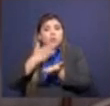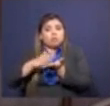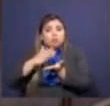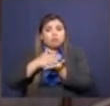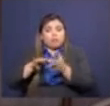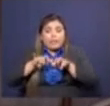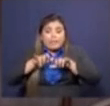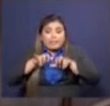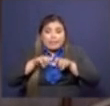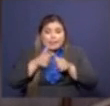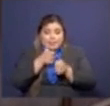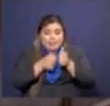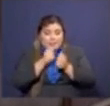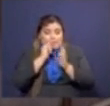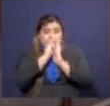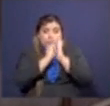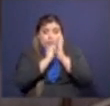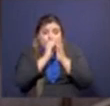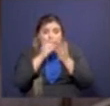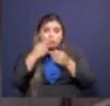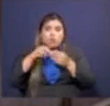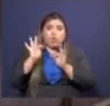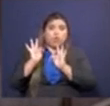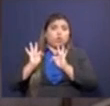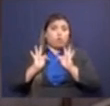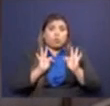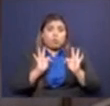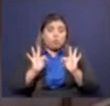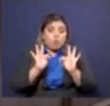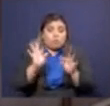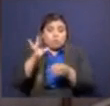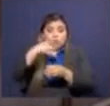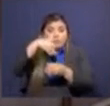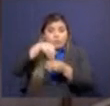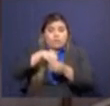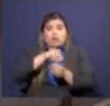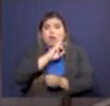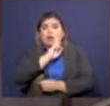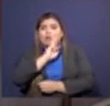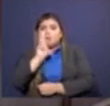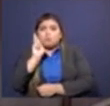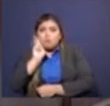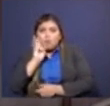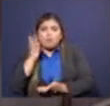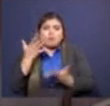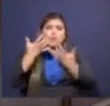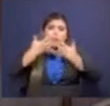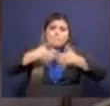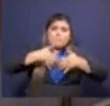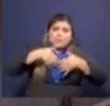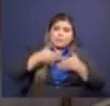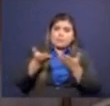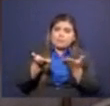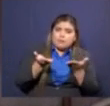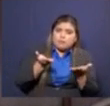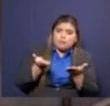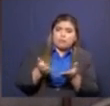en línea, turismo de interior, restaurantes, empresas de